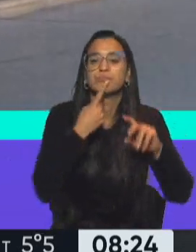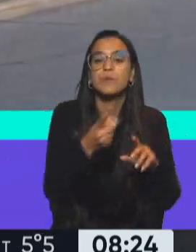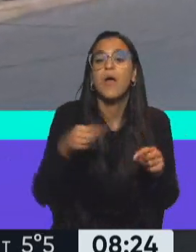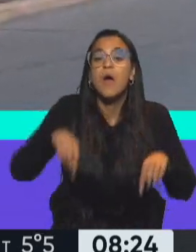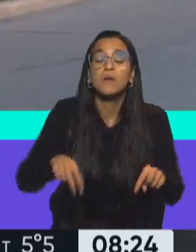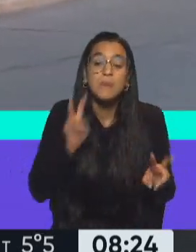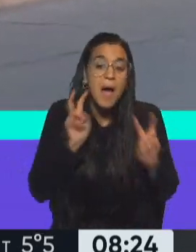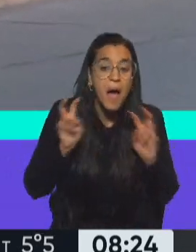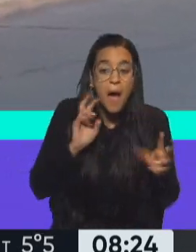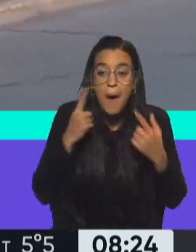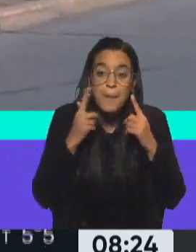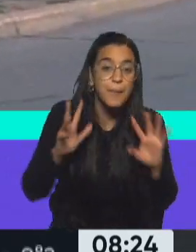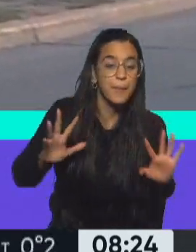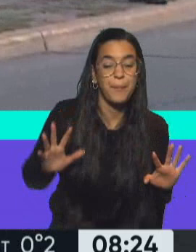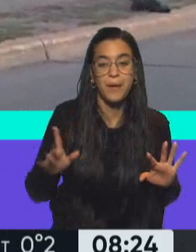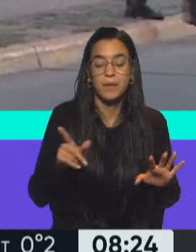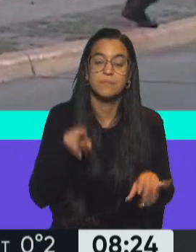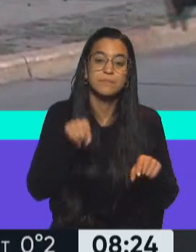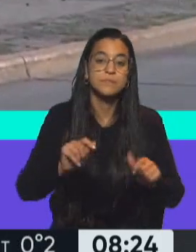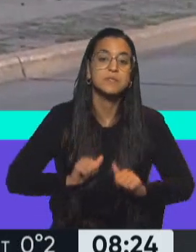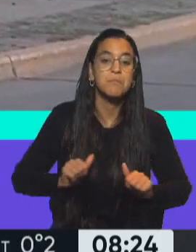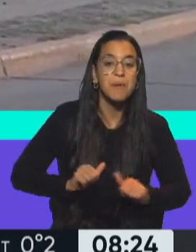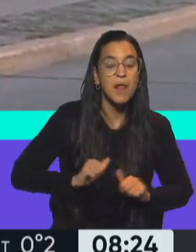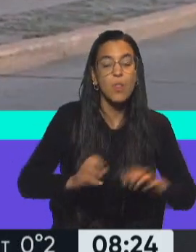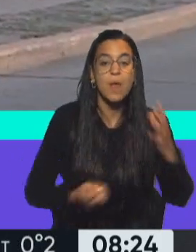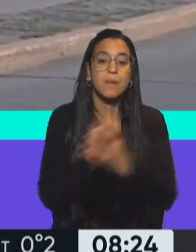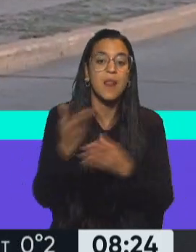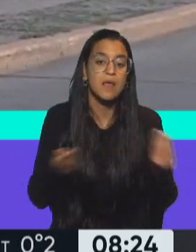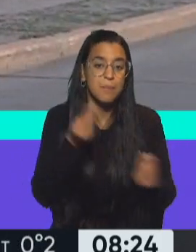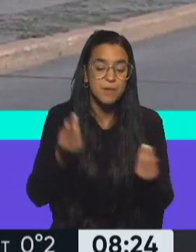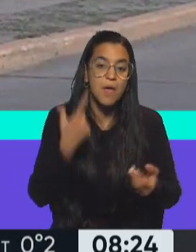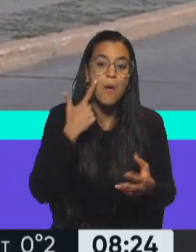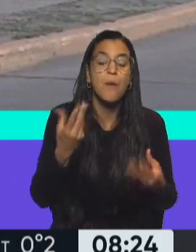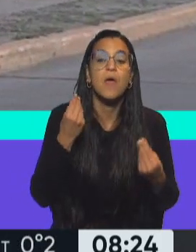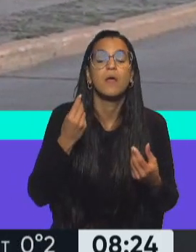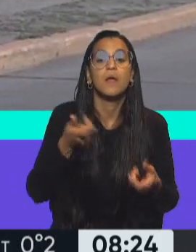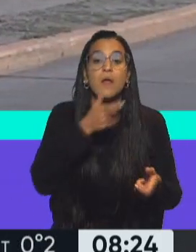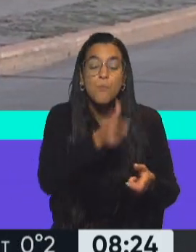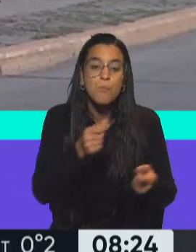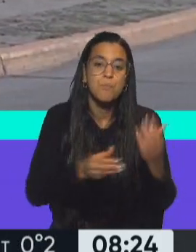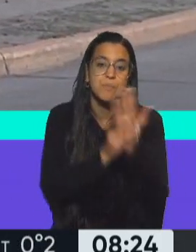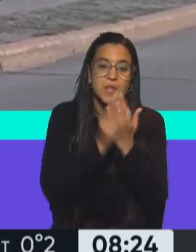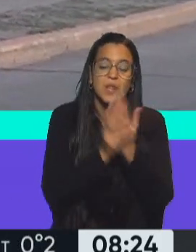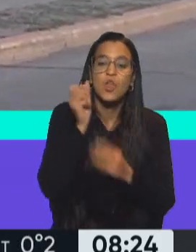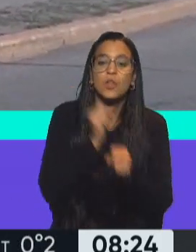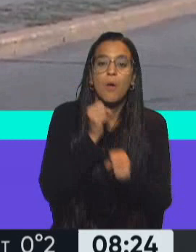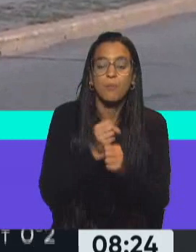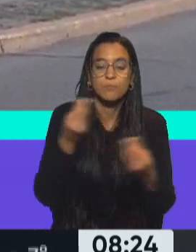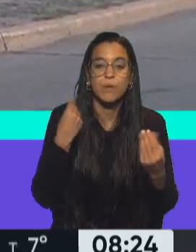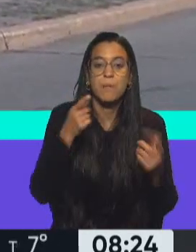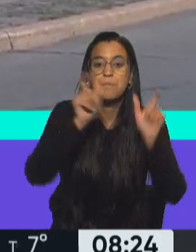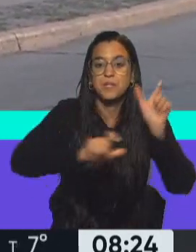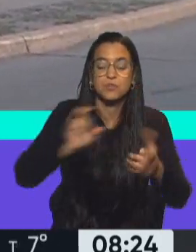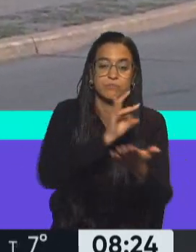alerta latente, hay que esperar a lo que ocurra ahora a la media mañana y ver cuál es la respuesta que el Ministerio de Trabajo da a estos